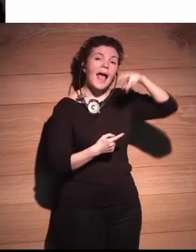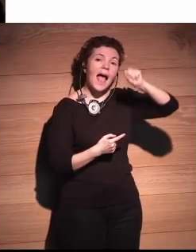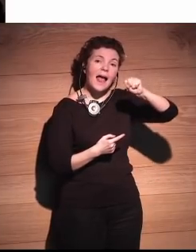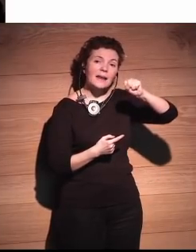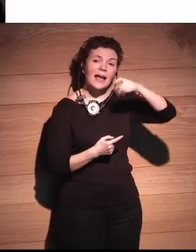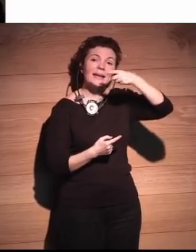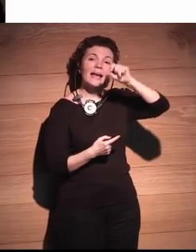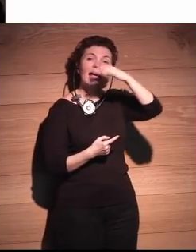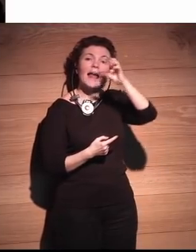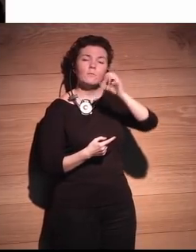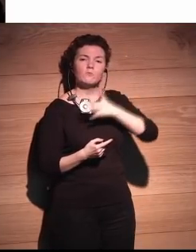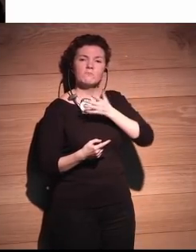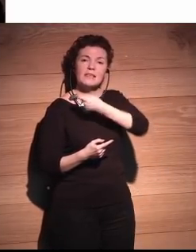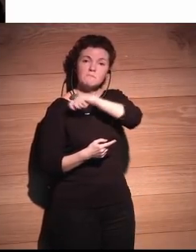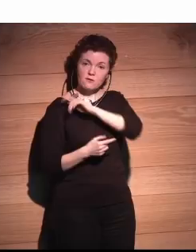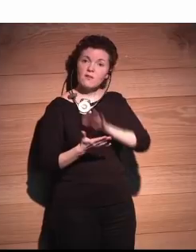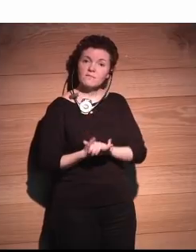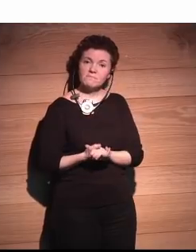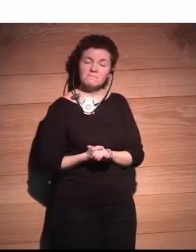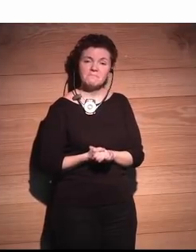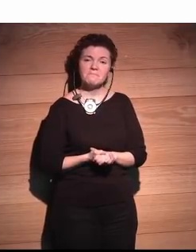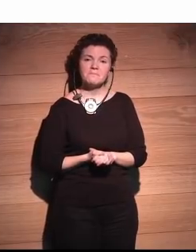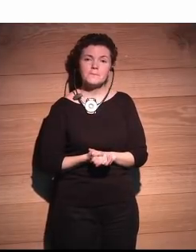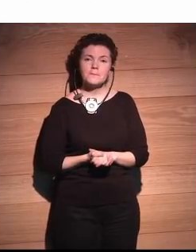hecho, Ana Grijalvo, es española.